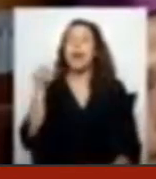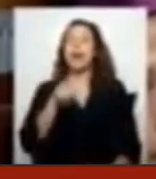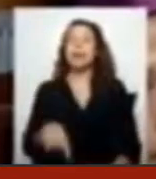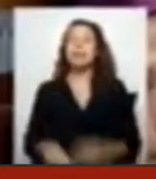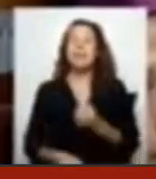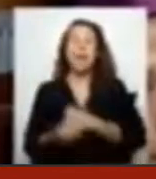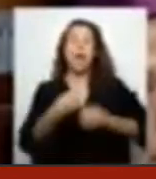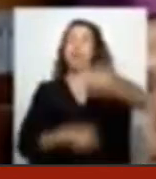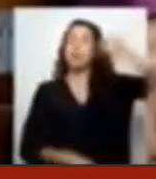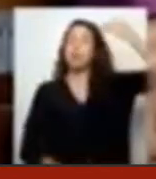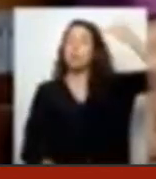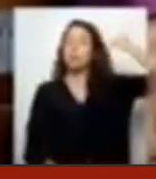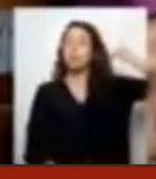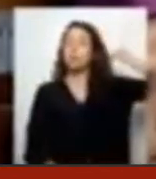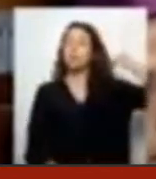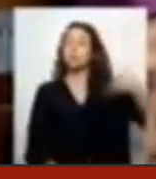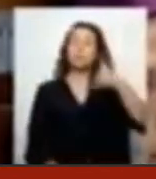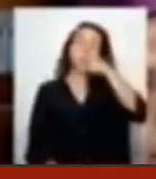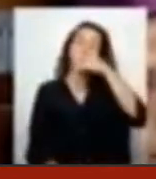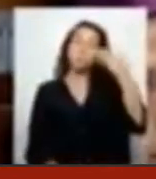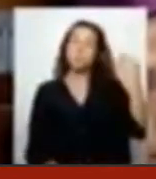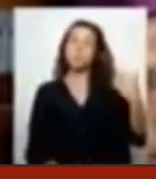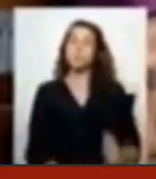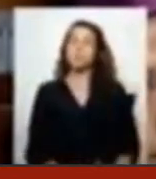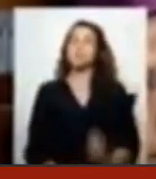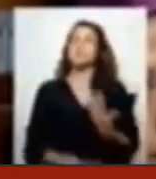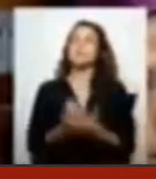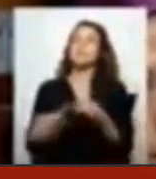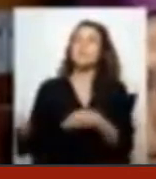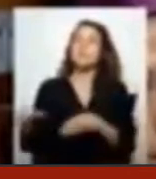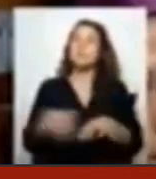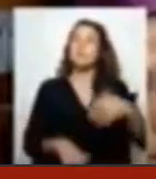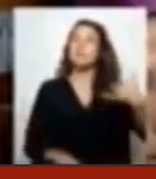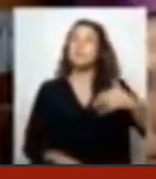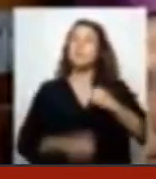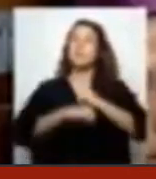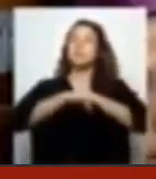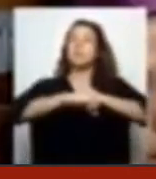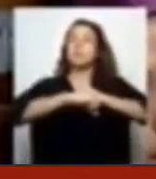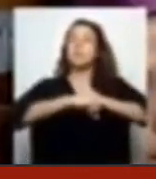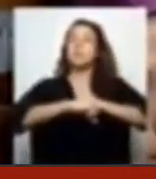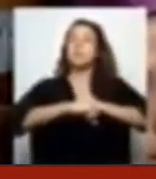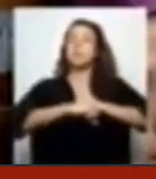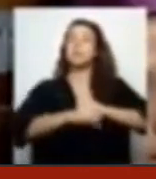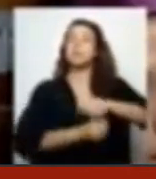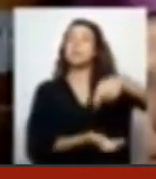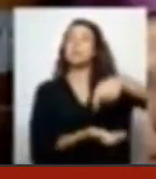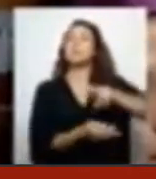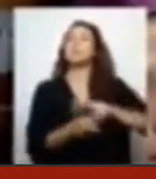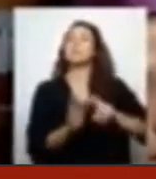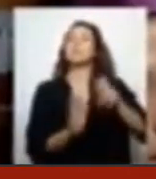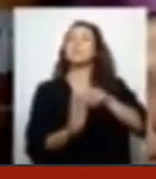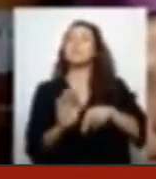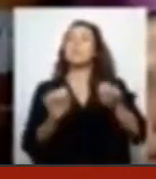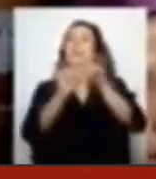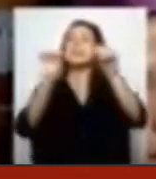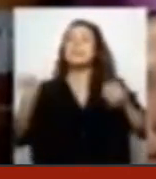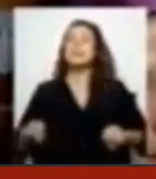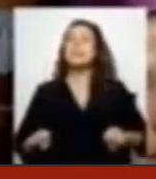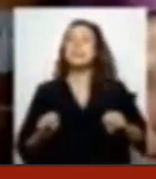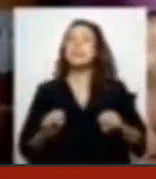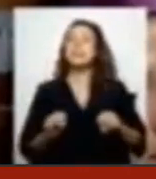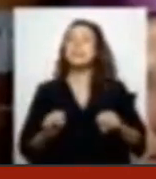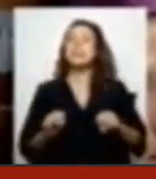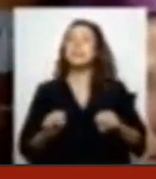hace mucho tiempo ya, hay movilizaciones importantes en contra de la instalación del proyecto de sistema de transmisión zonal Itagüe-Hualqui